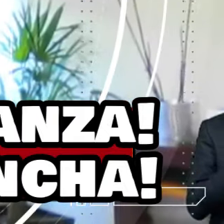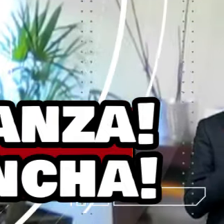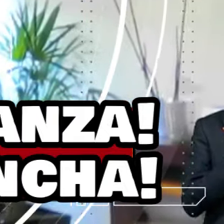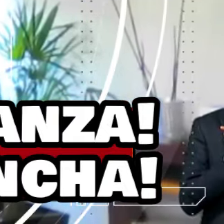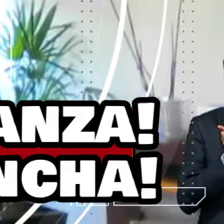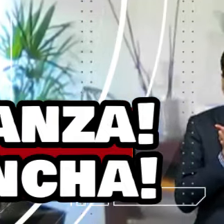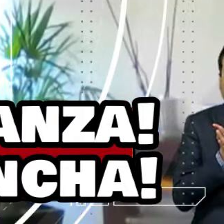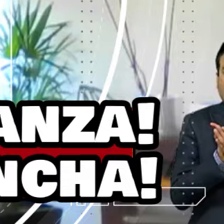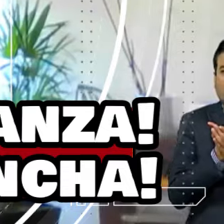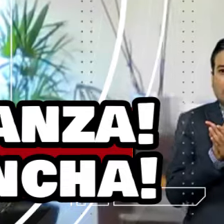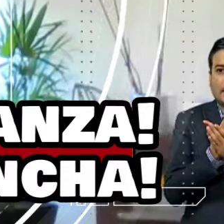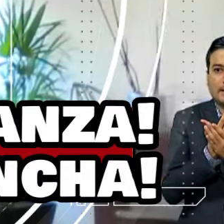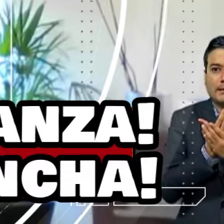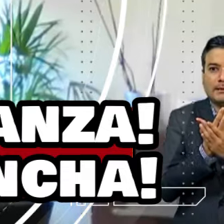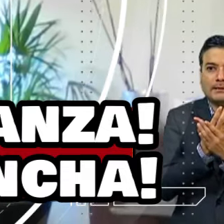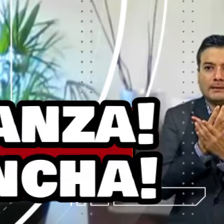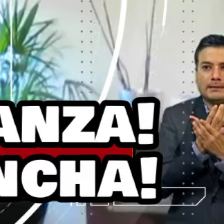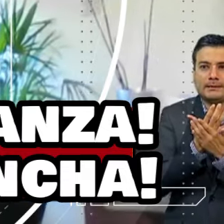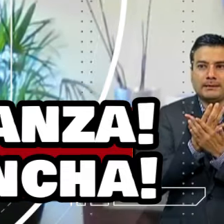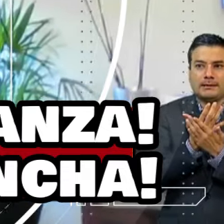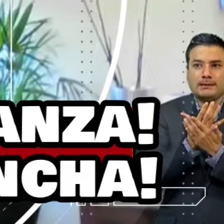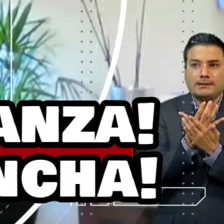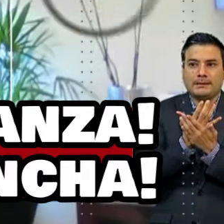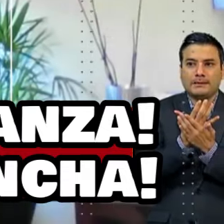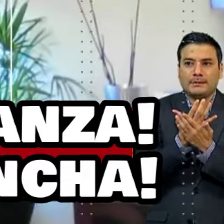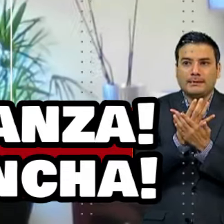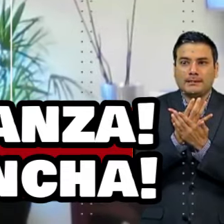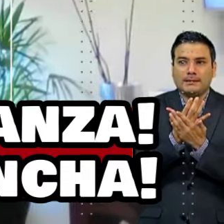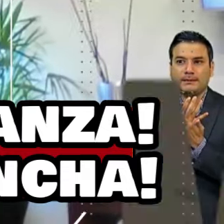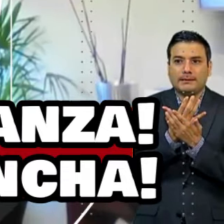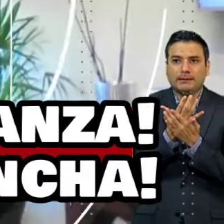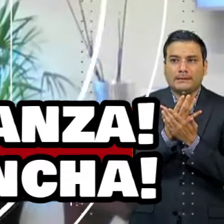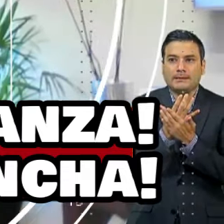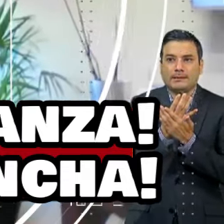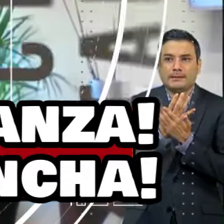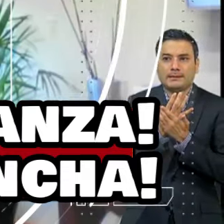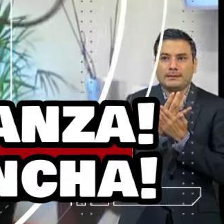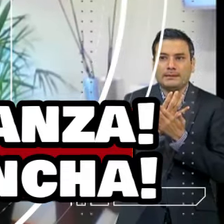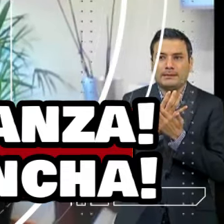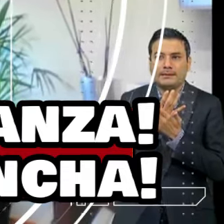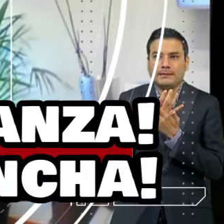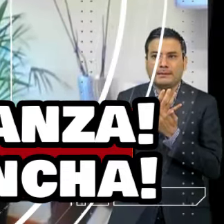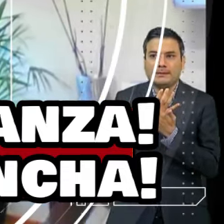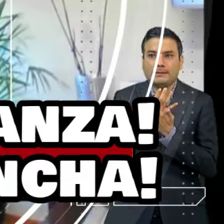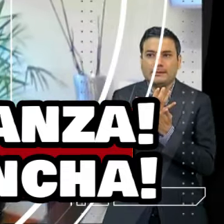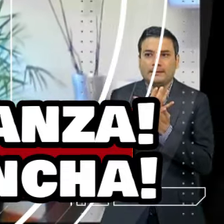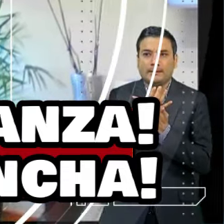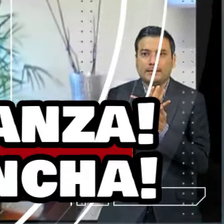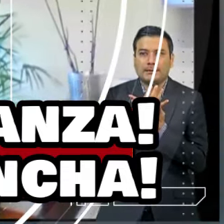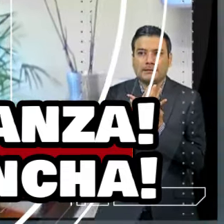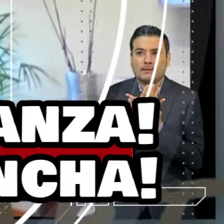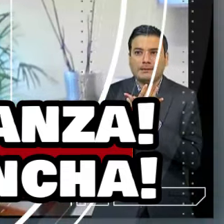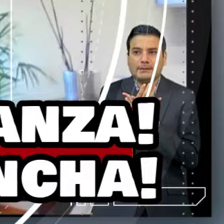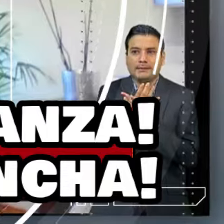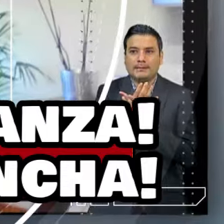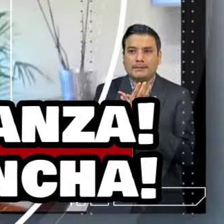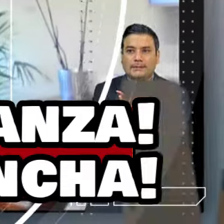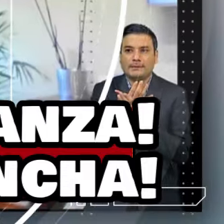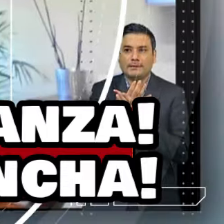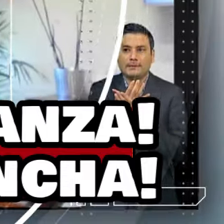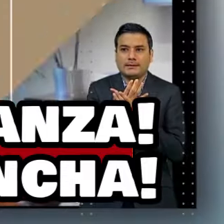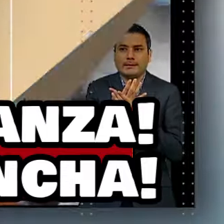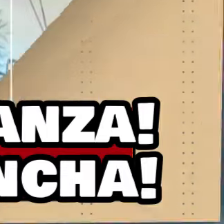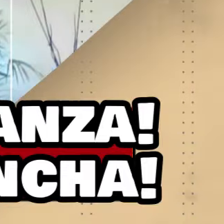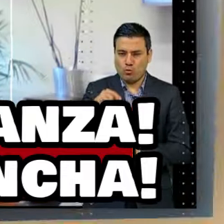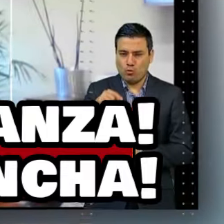Ramírez en el Estado de México Asimismo señaló supuestos casos de intimidación hacia los monitoristas por parte de representantes